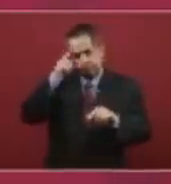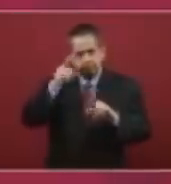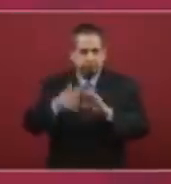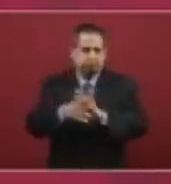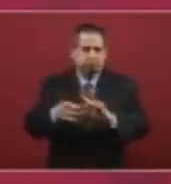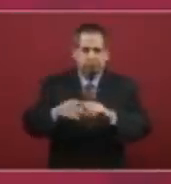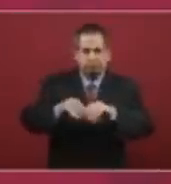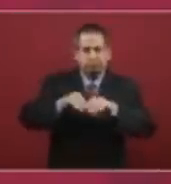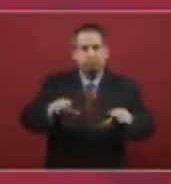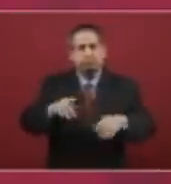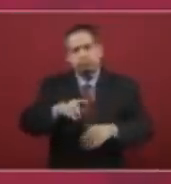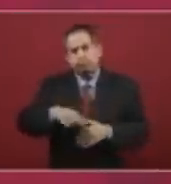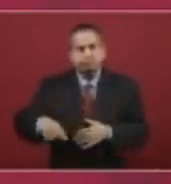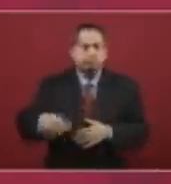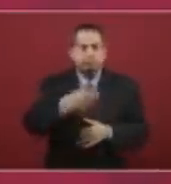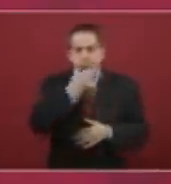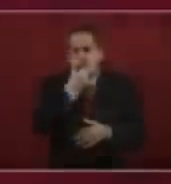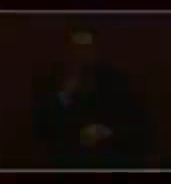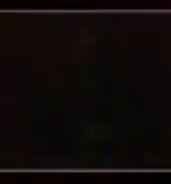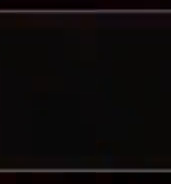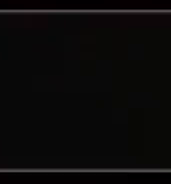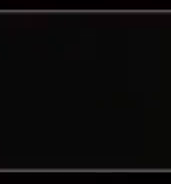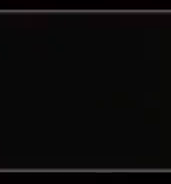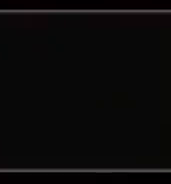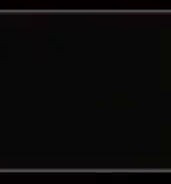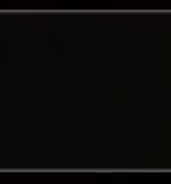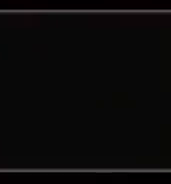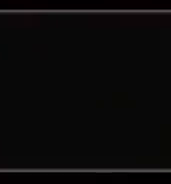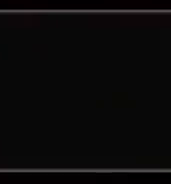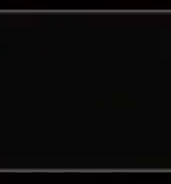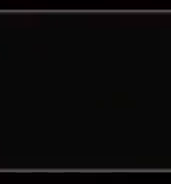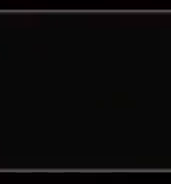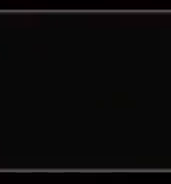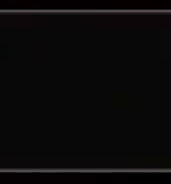maestras, a maestros. Yo